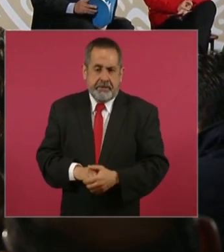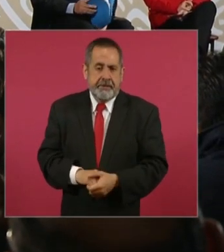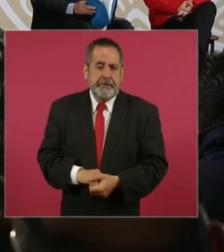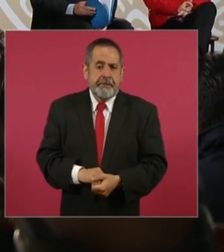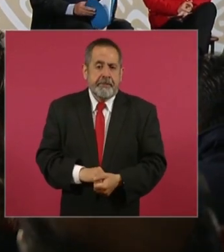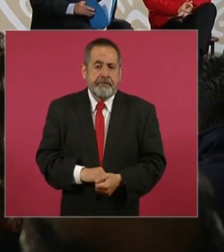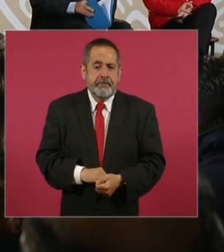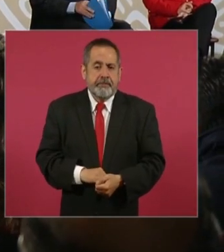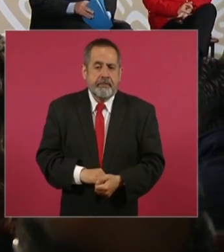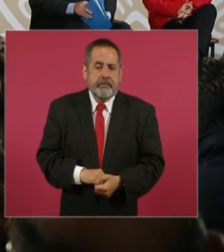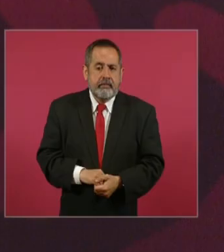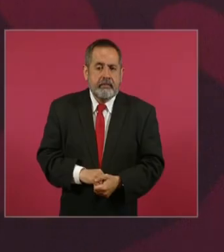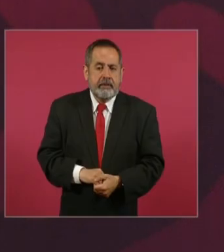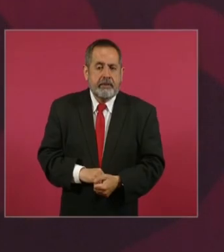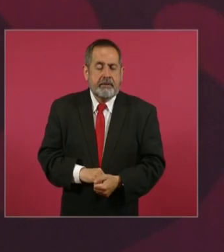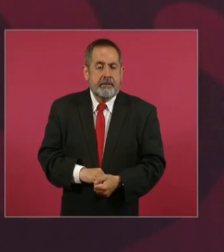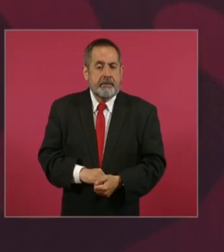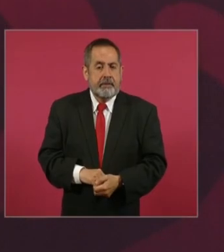¿Qué fue lo que hicieron?